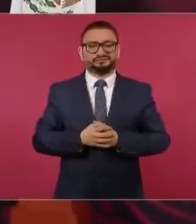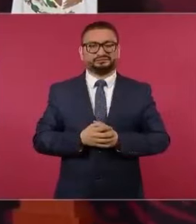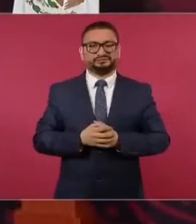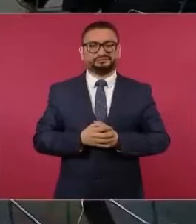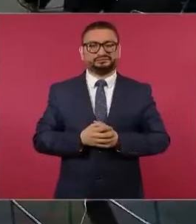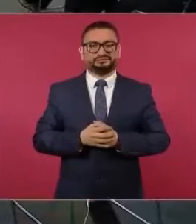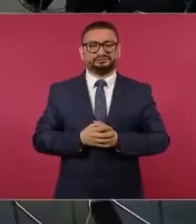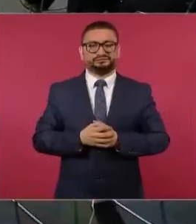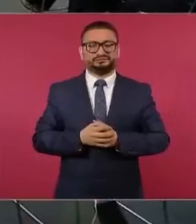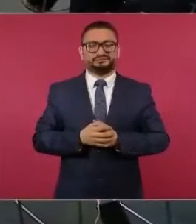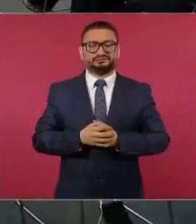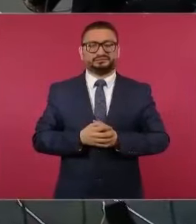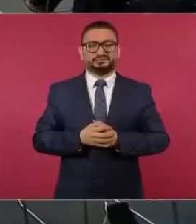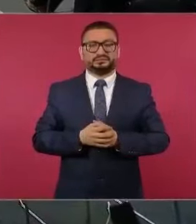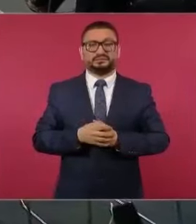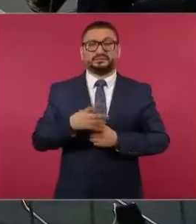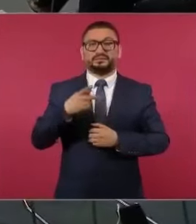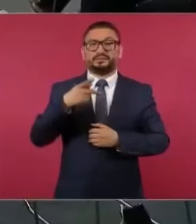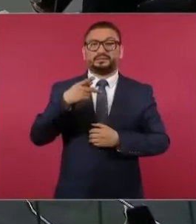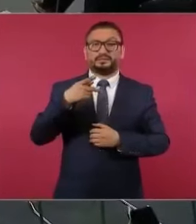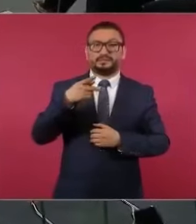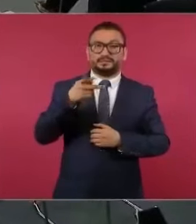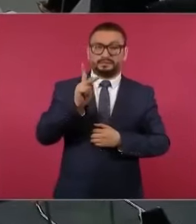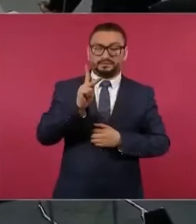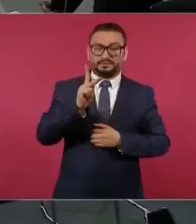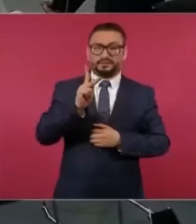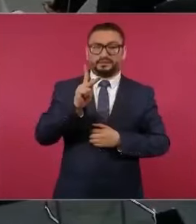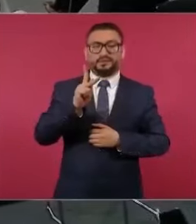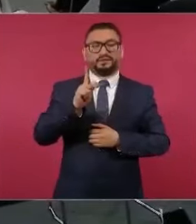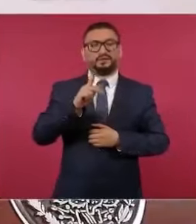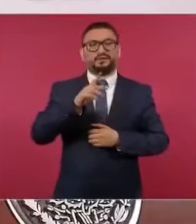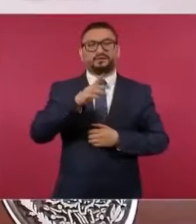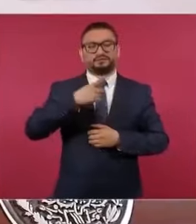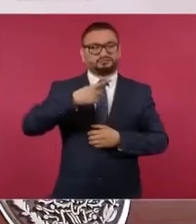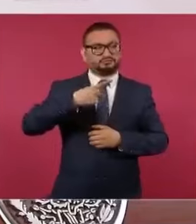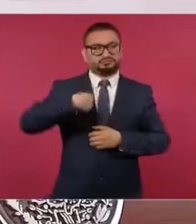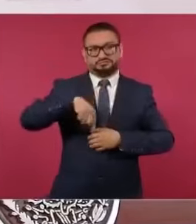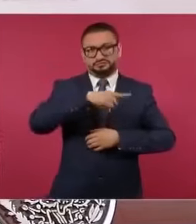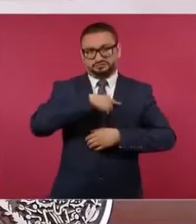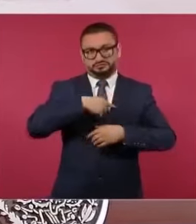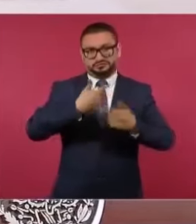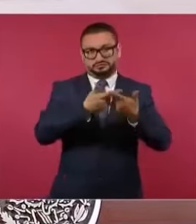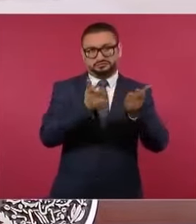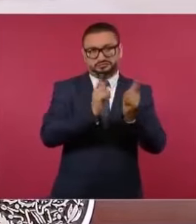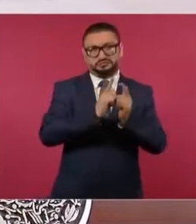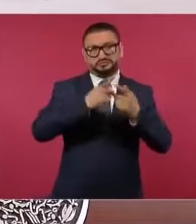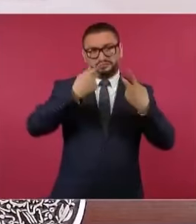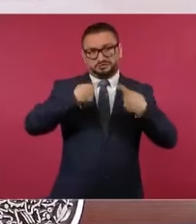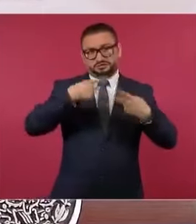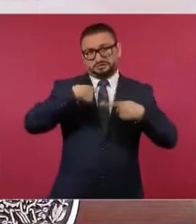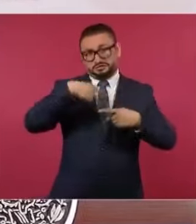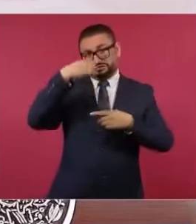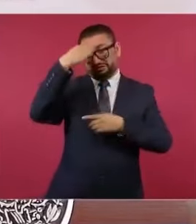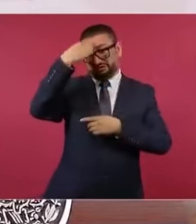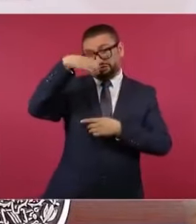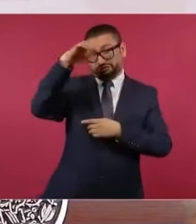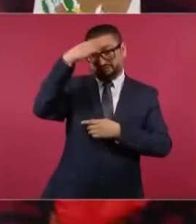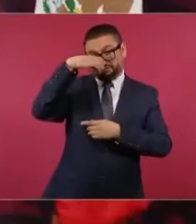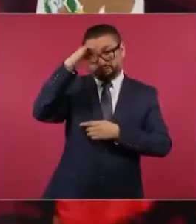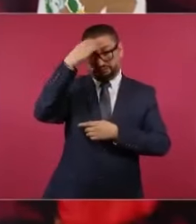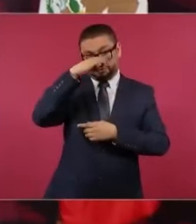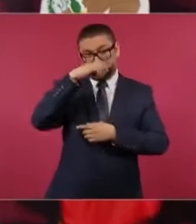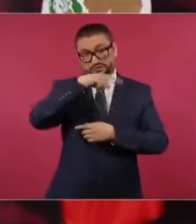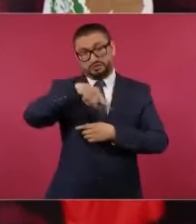beneficien a ambas naciones el objetivo es lograr un acuerdo que permita el flujo continuo de nuestro aguacate hacia el mercado